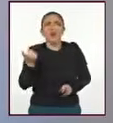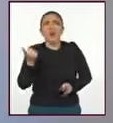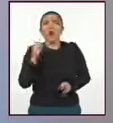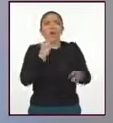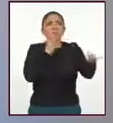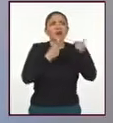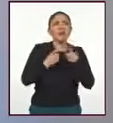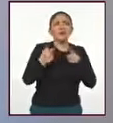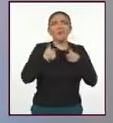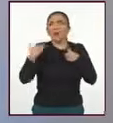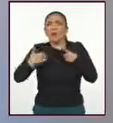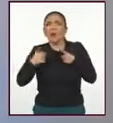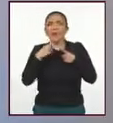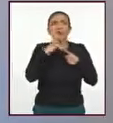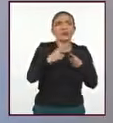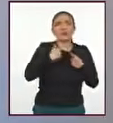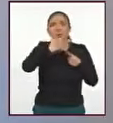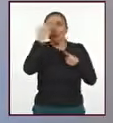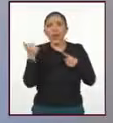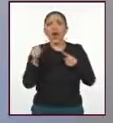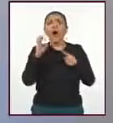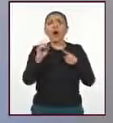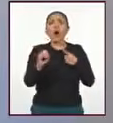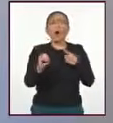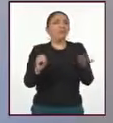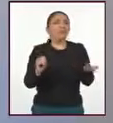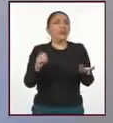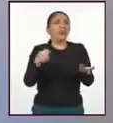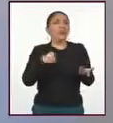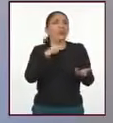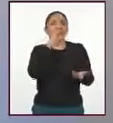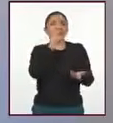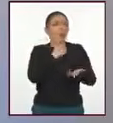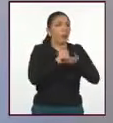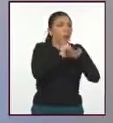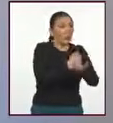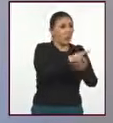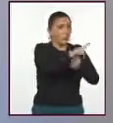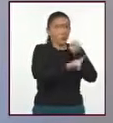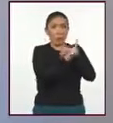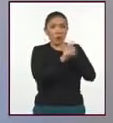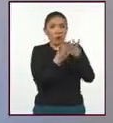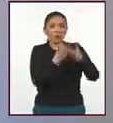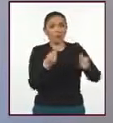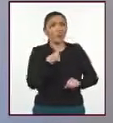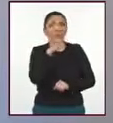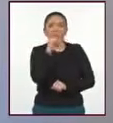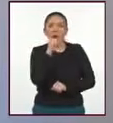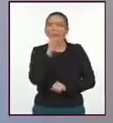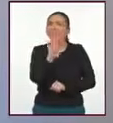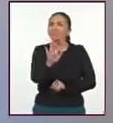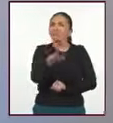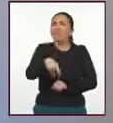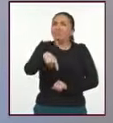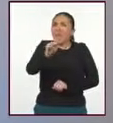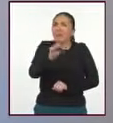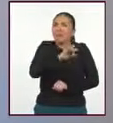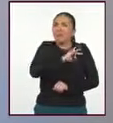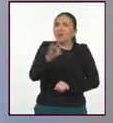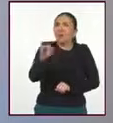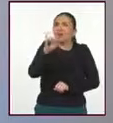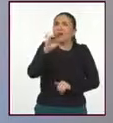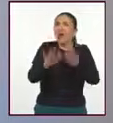no voy a saber la respuesta, o simplemente no puedo solucionar su problema. Cuando la realidad es que muchas de las